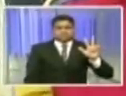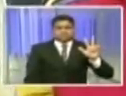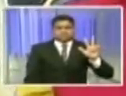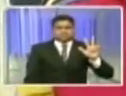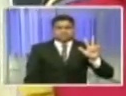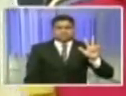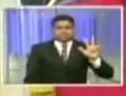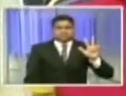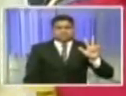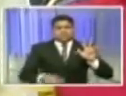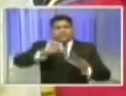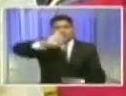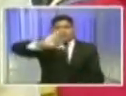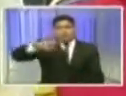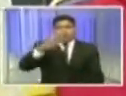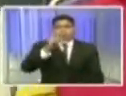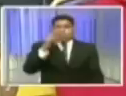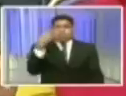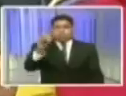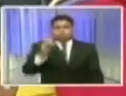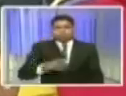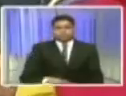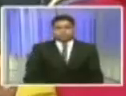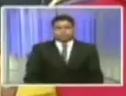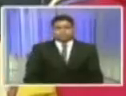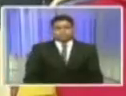durante el mes de junio,